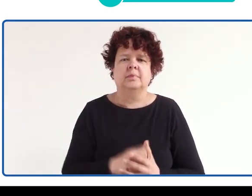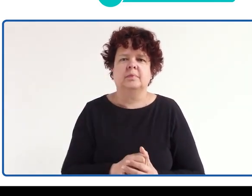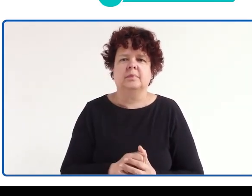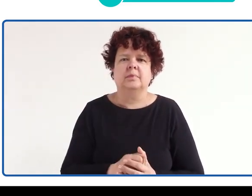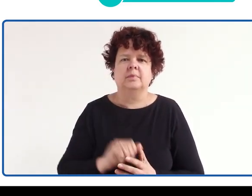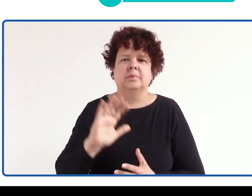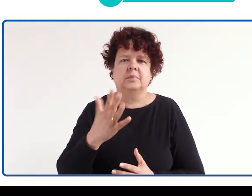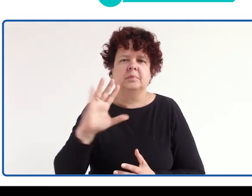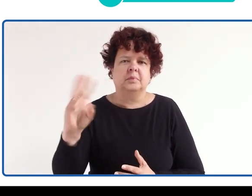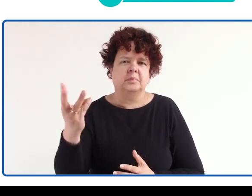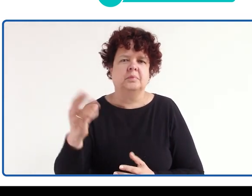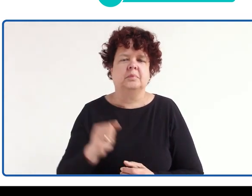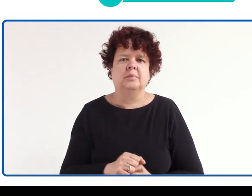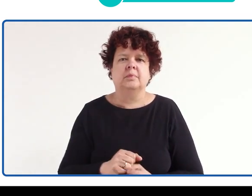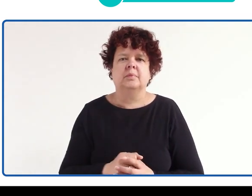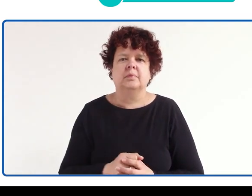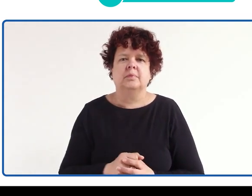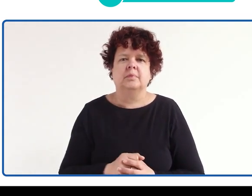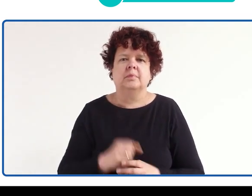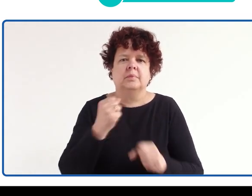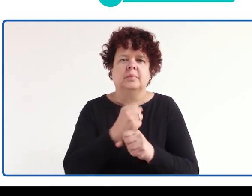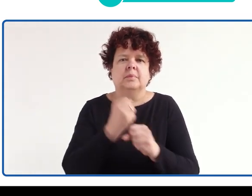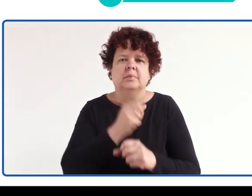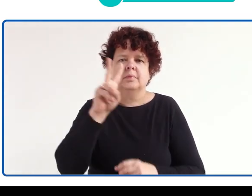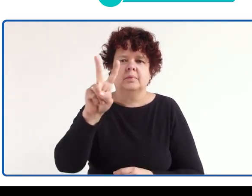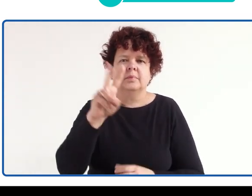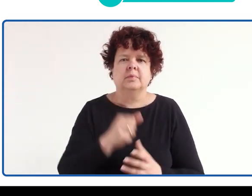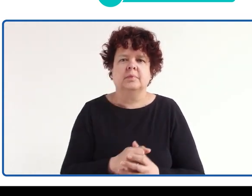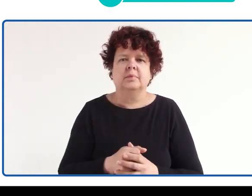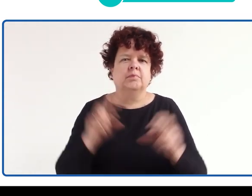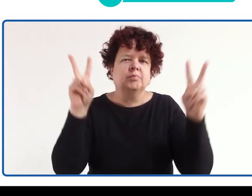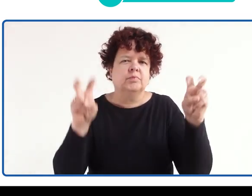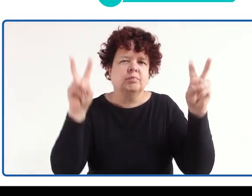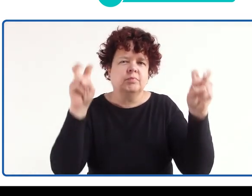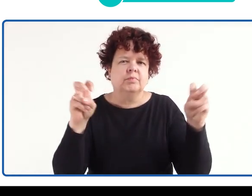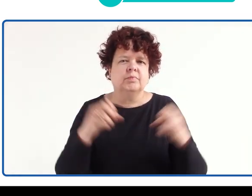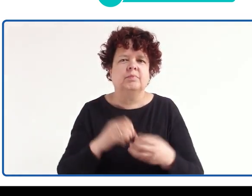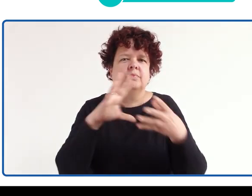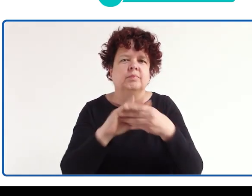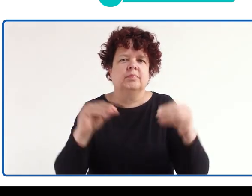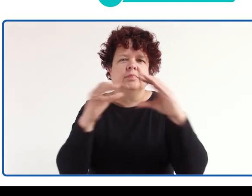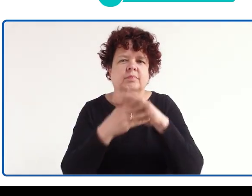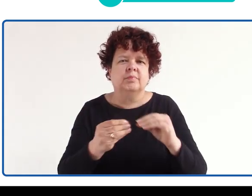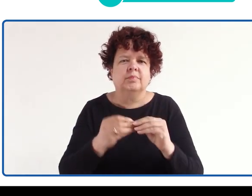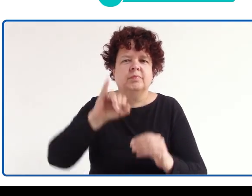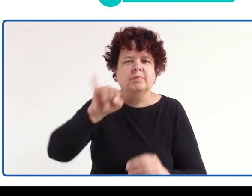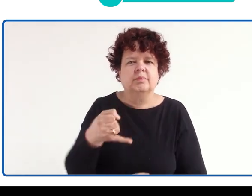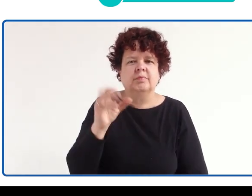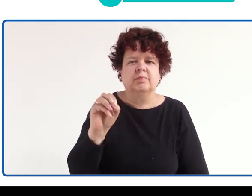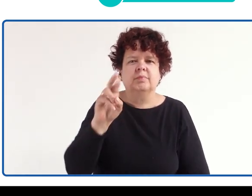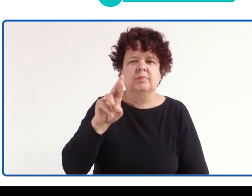quinto. Quinto y sexto grado. Actividad 2. Título: El caso de